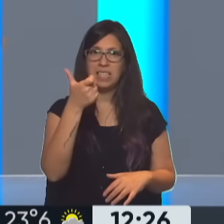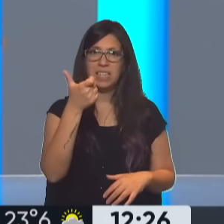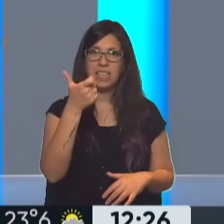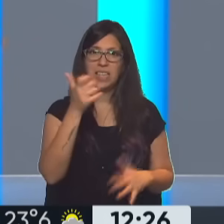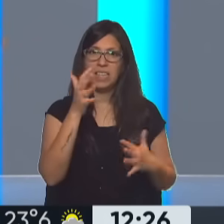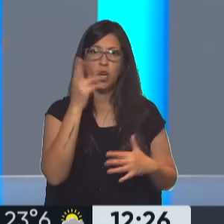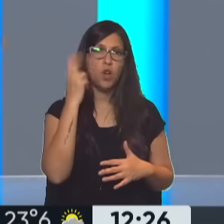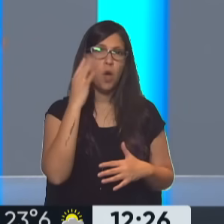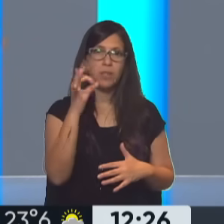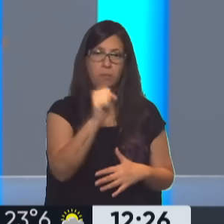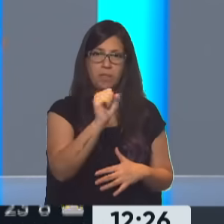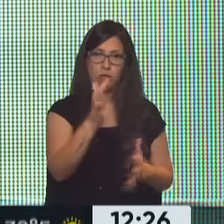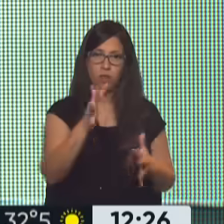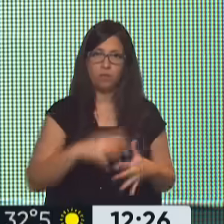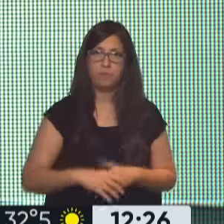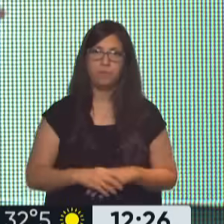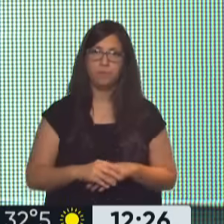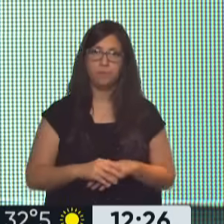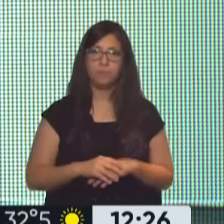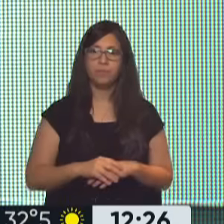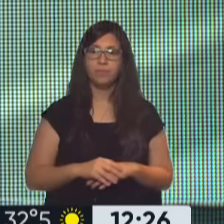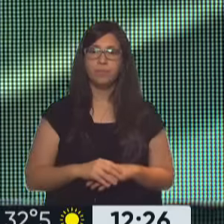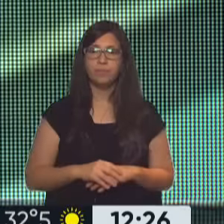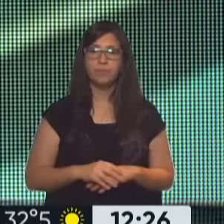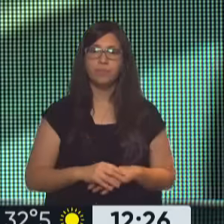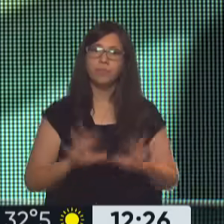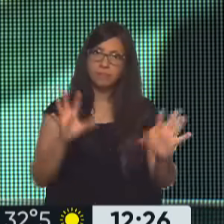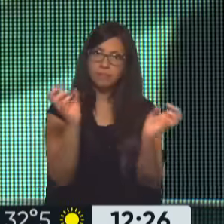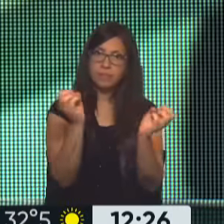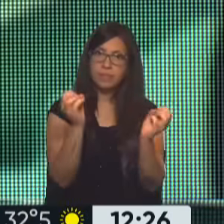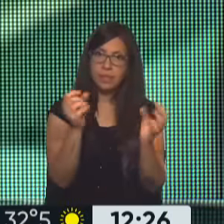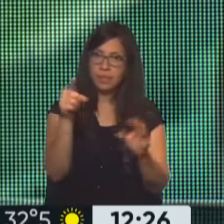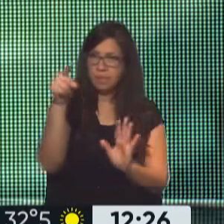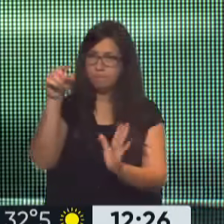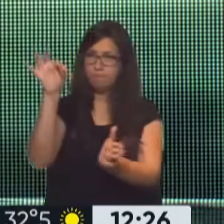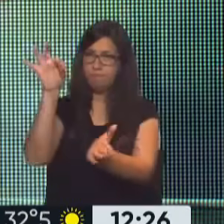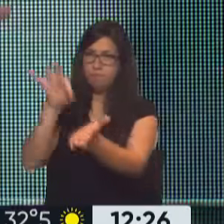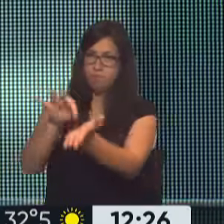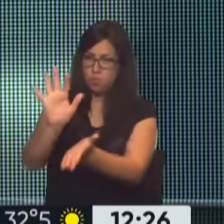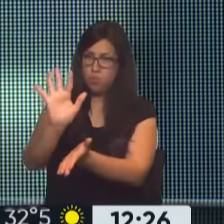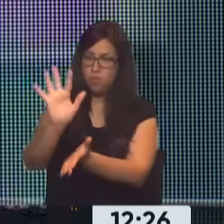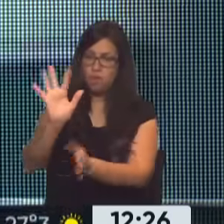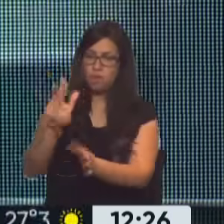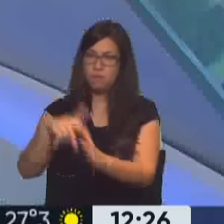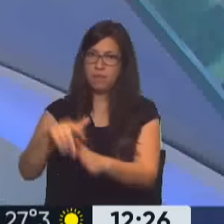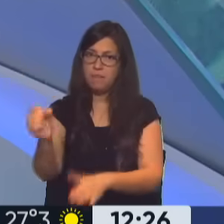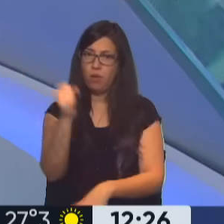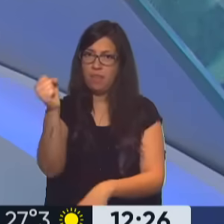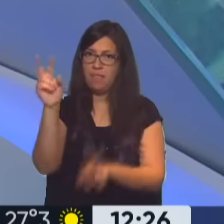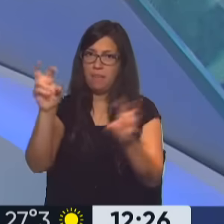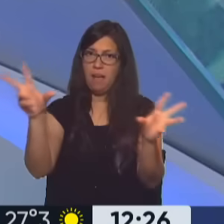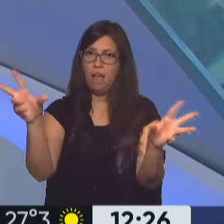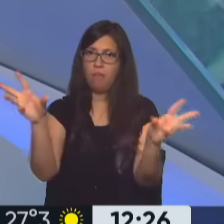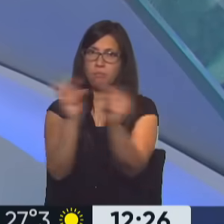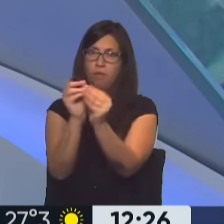los 900 pesos bueno a ver está bien esta cuestión hacemos un punto porque es muy importante el tema de esta unificación y